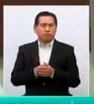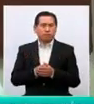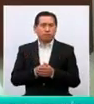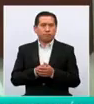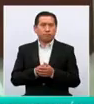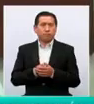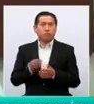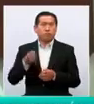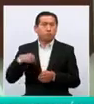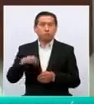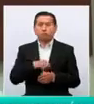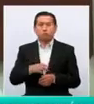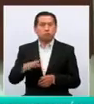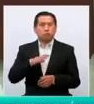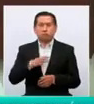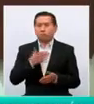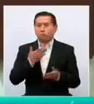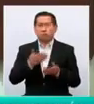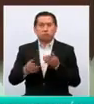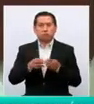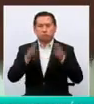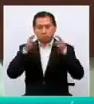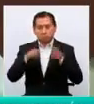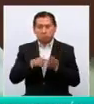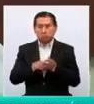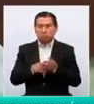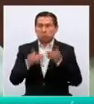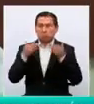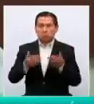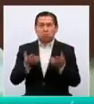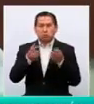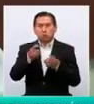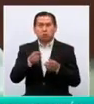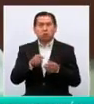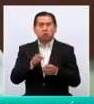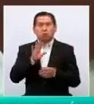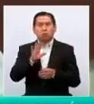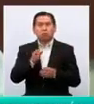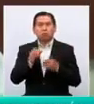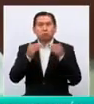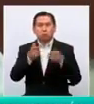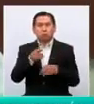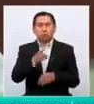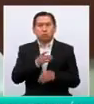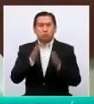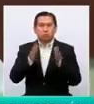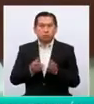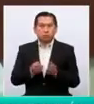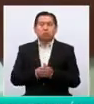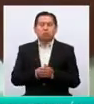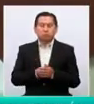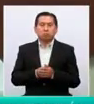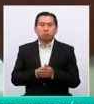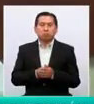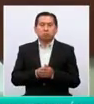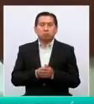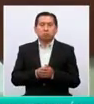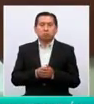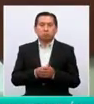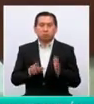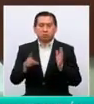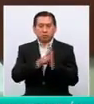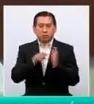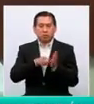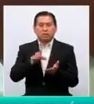Y nos sometemos a cualquier investigación que quiera realizar el diputado bajo la ley